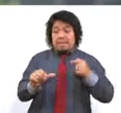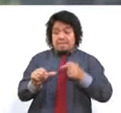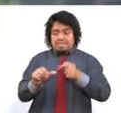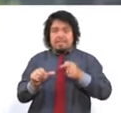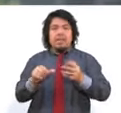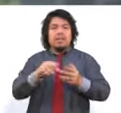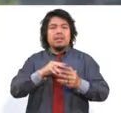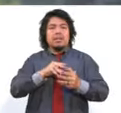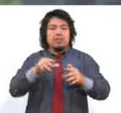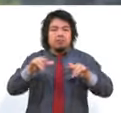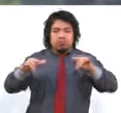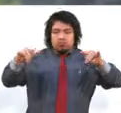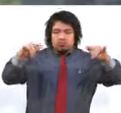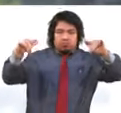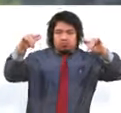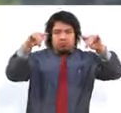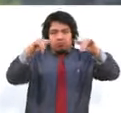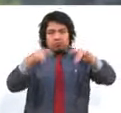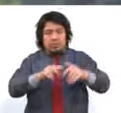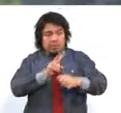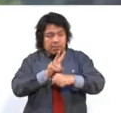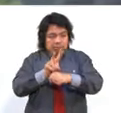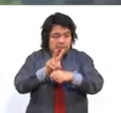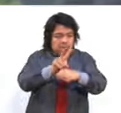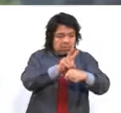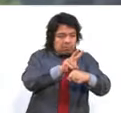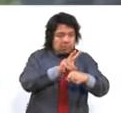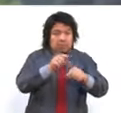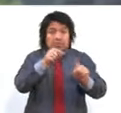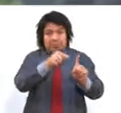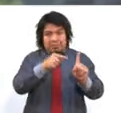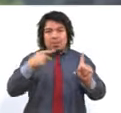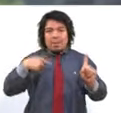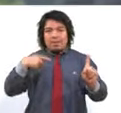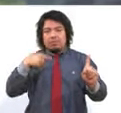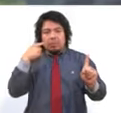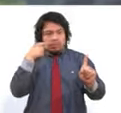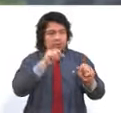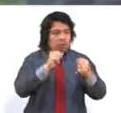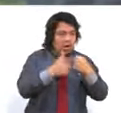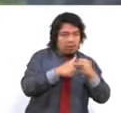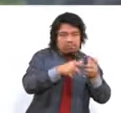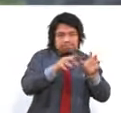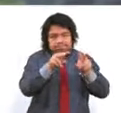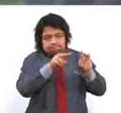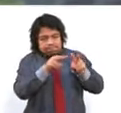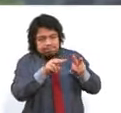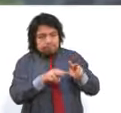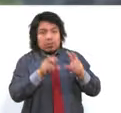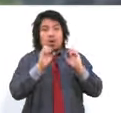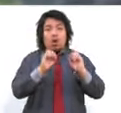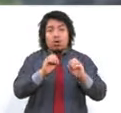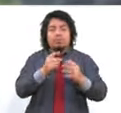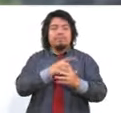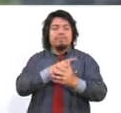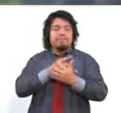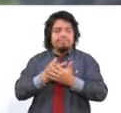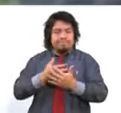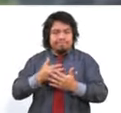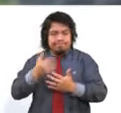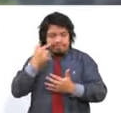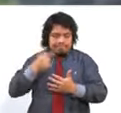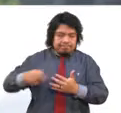de realizar sobrevuelos de vigilancia y reconocimiento con el objetivo de nutrir líneas de investigación e inhibir la comisión de delitos